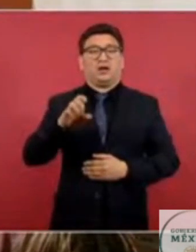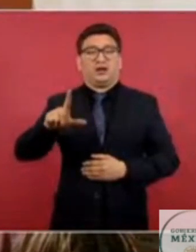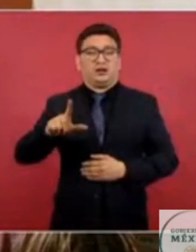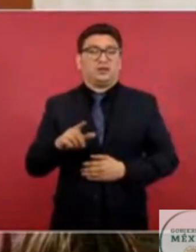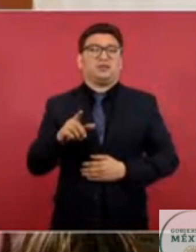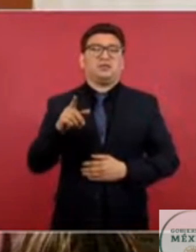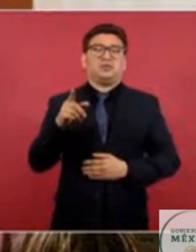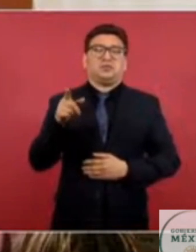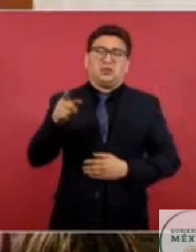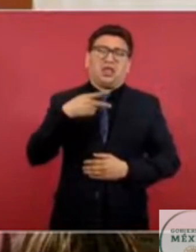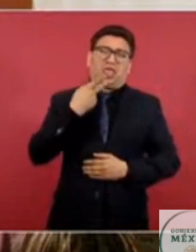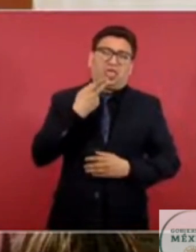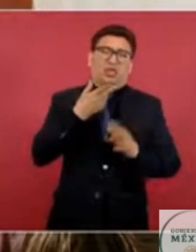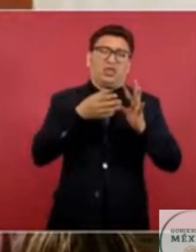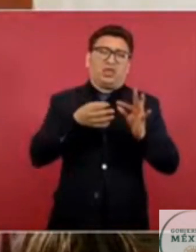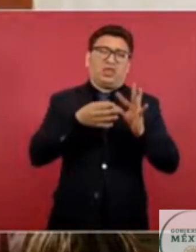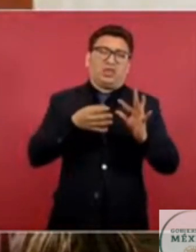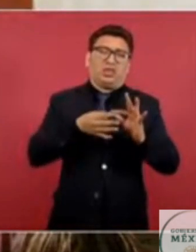hablando una hora